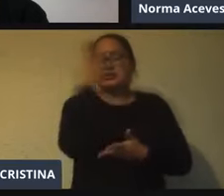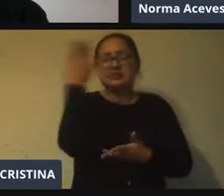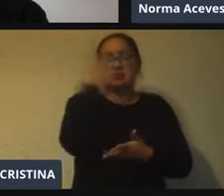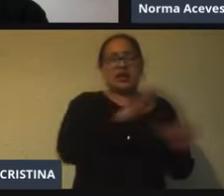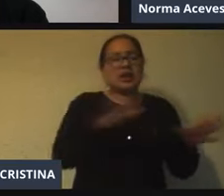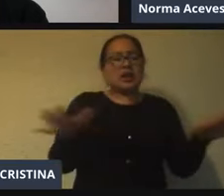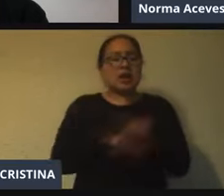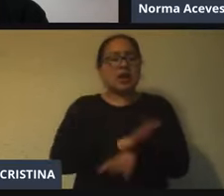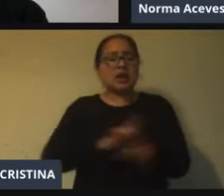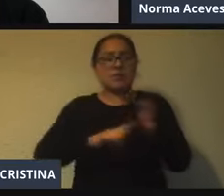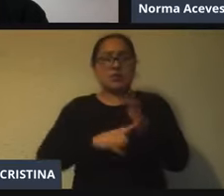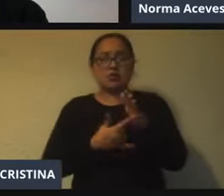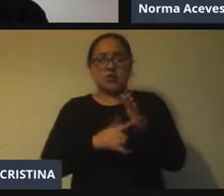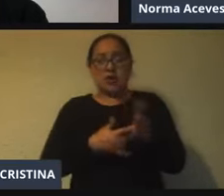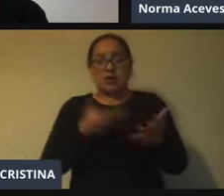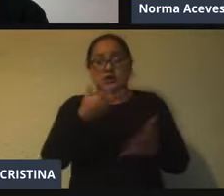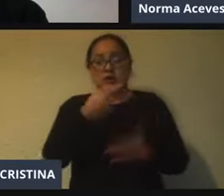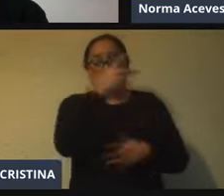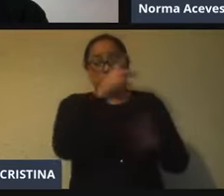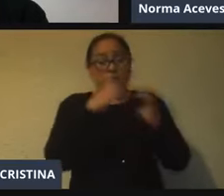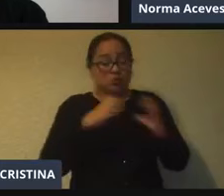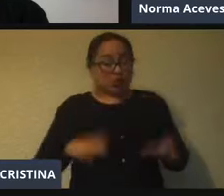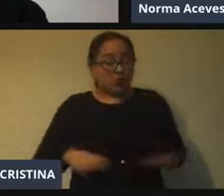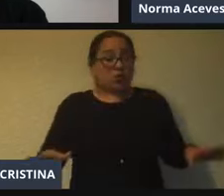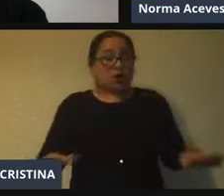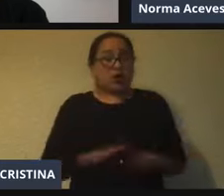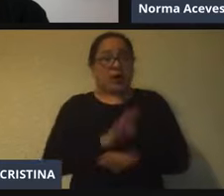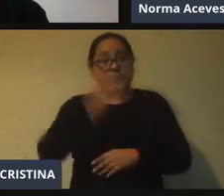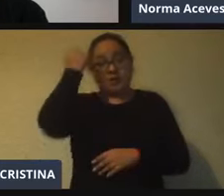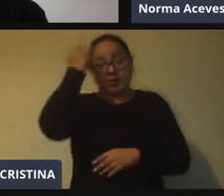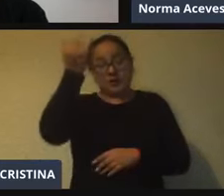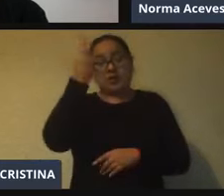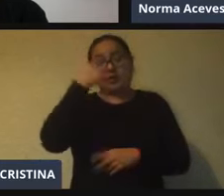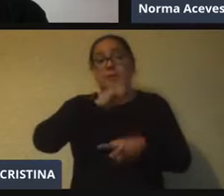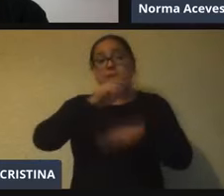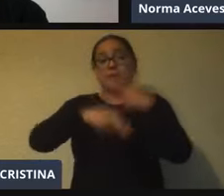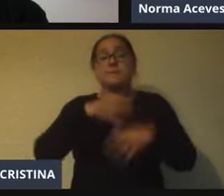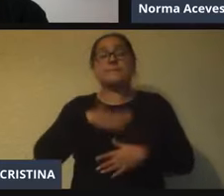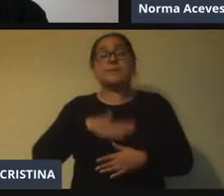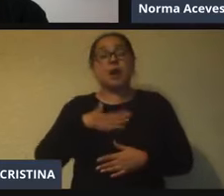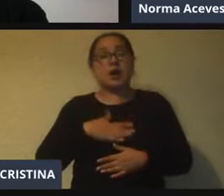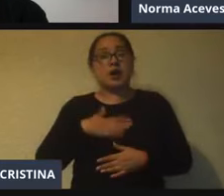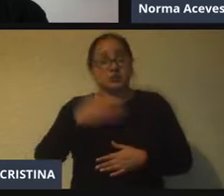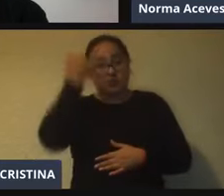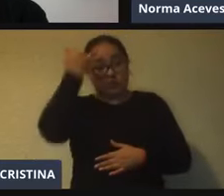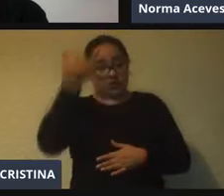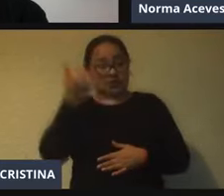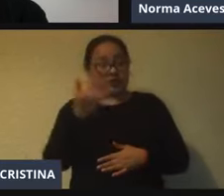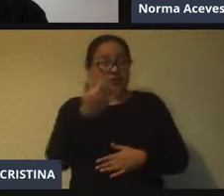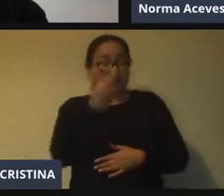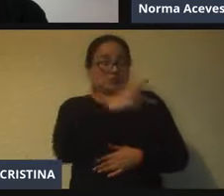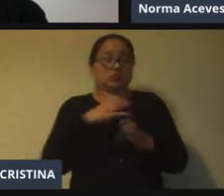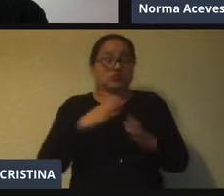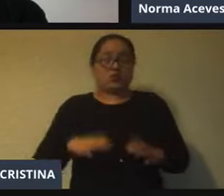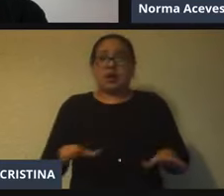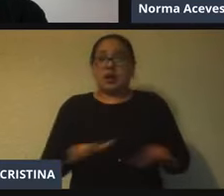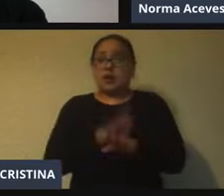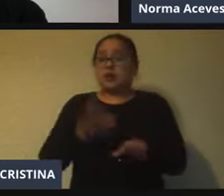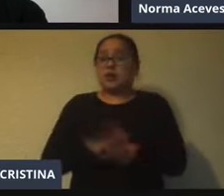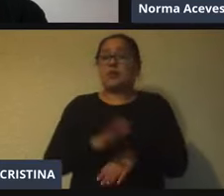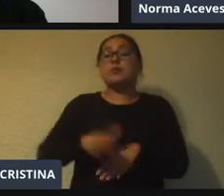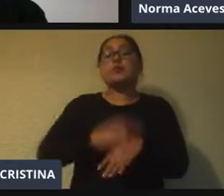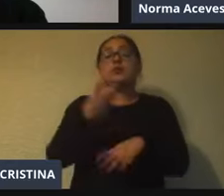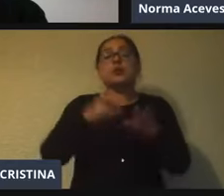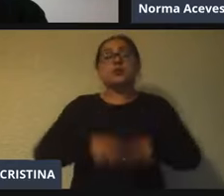va a generar un cambio en su metabolismo hasta para el tema de ir al baño, de verdad. Entonces, es importante que mantenga sus horarios, porque